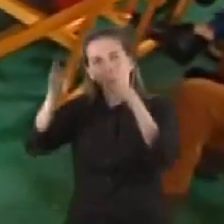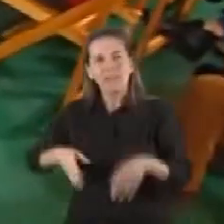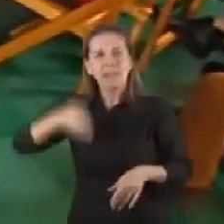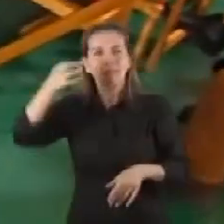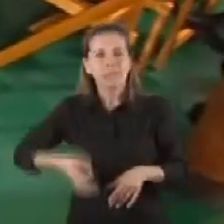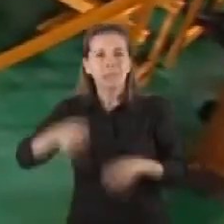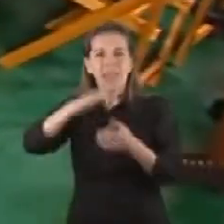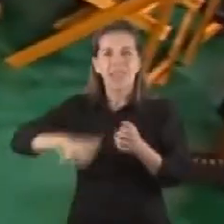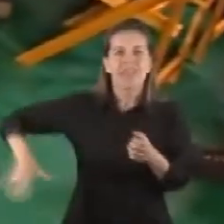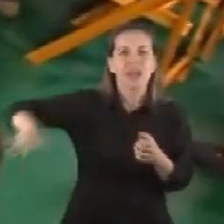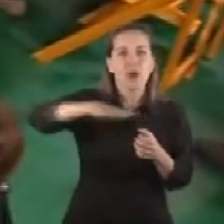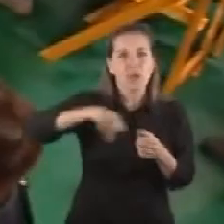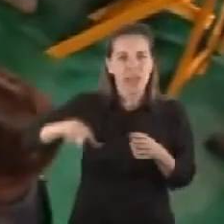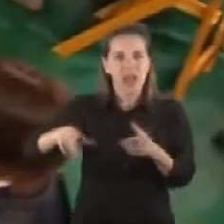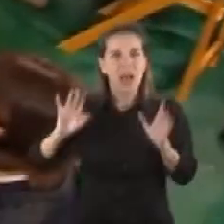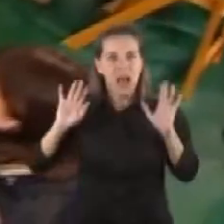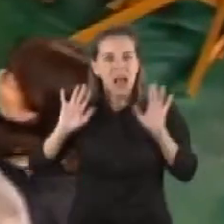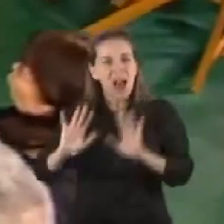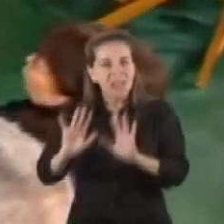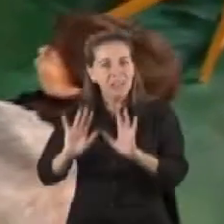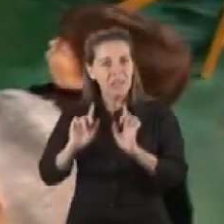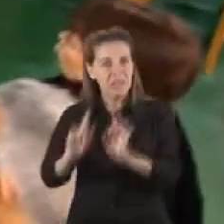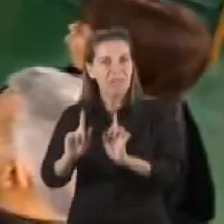comunidad, y seguirá atendiendo,